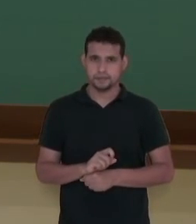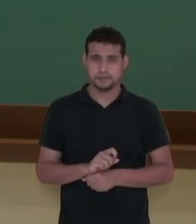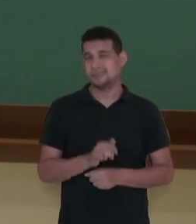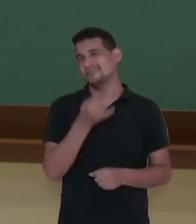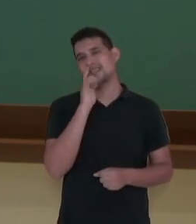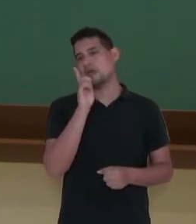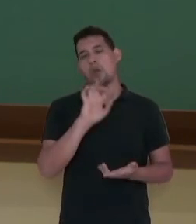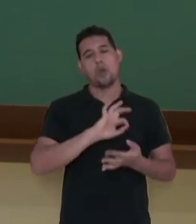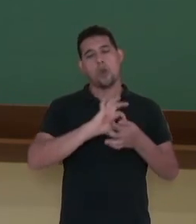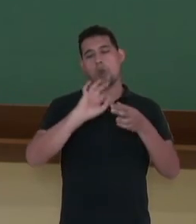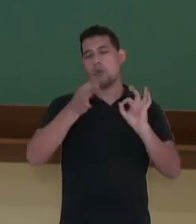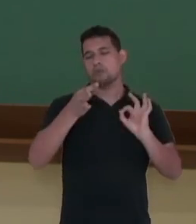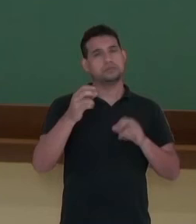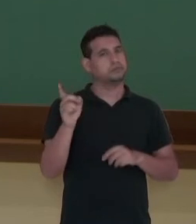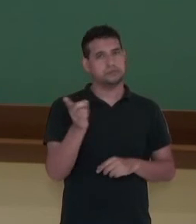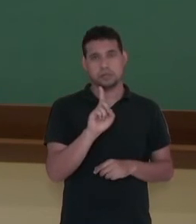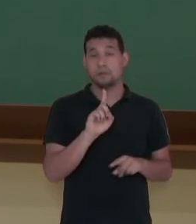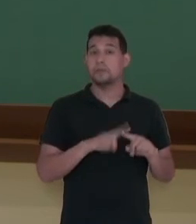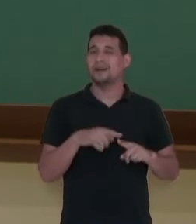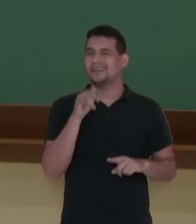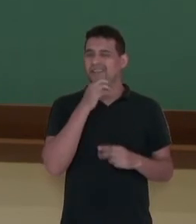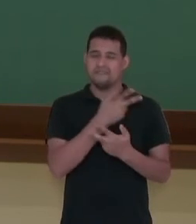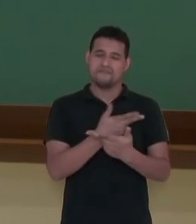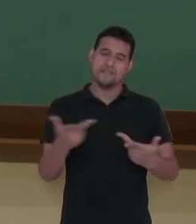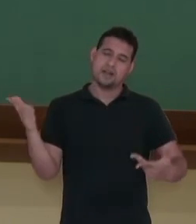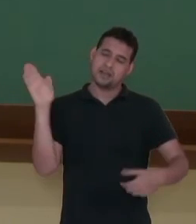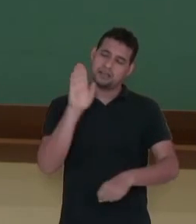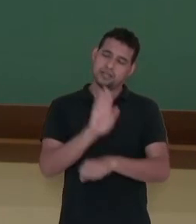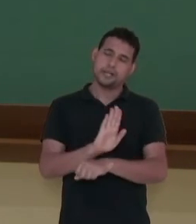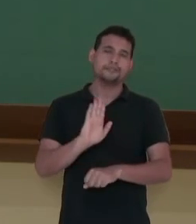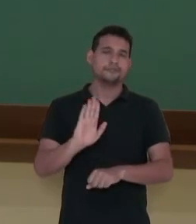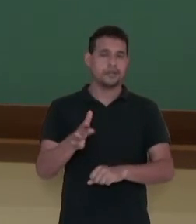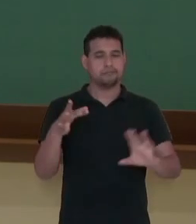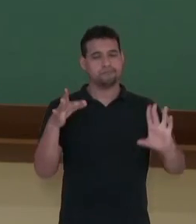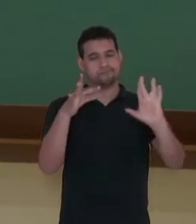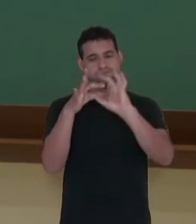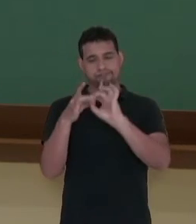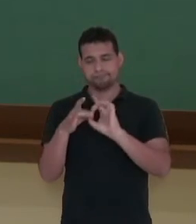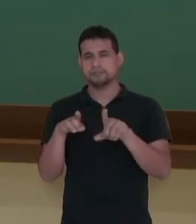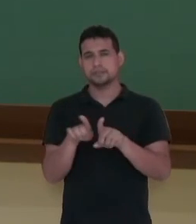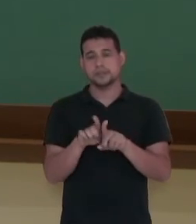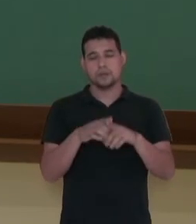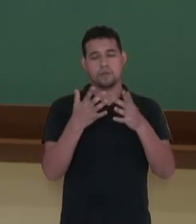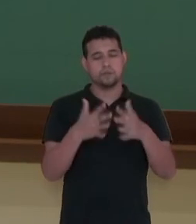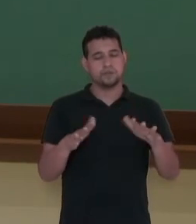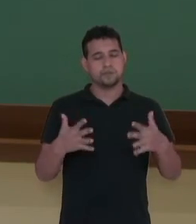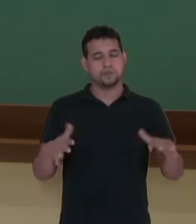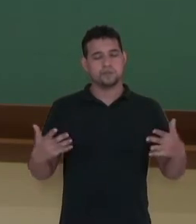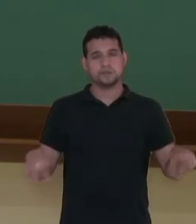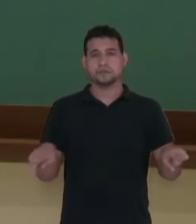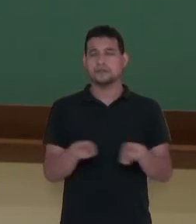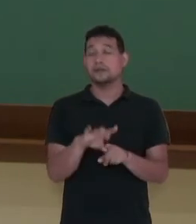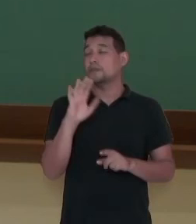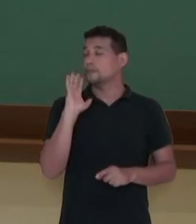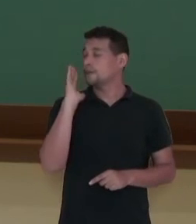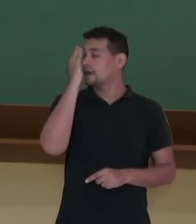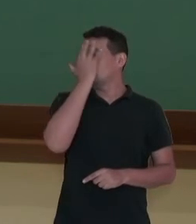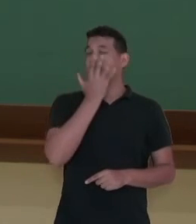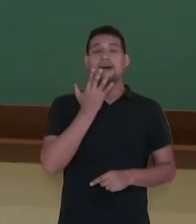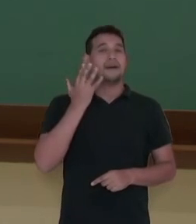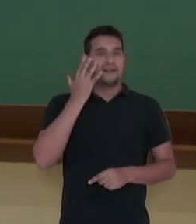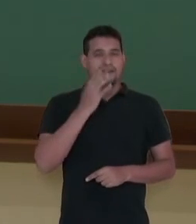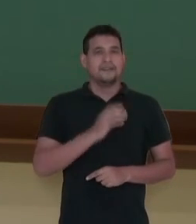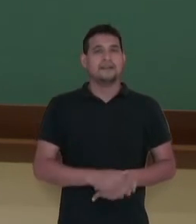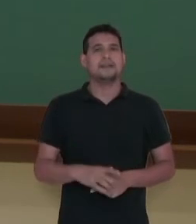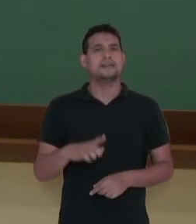não muito distante. Muitas tardes se anidaram e del mar se enamorou. Acá